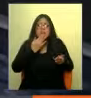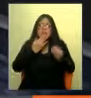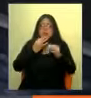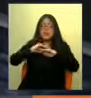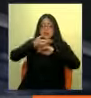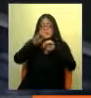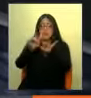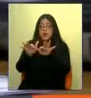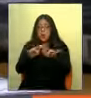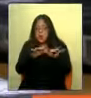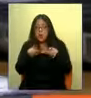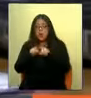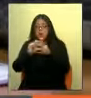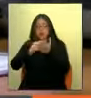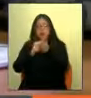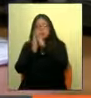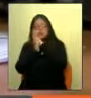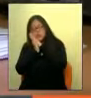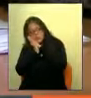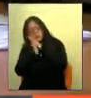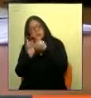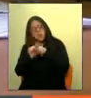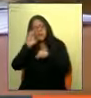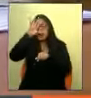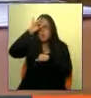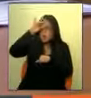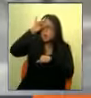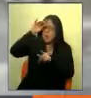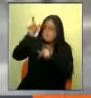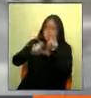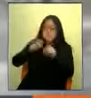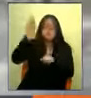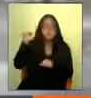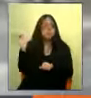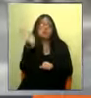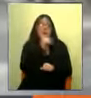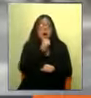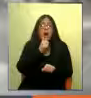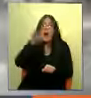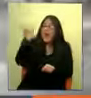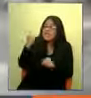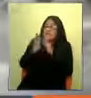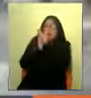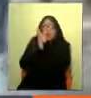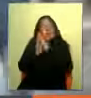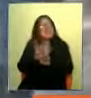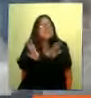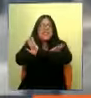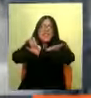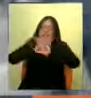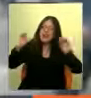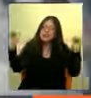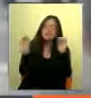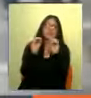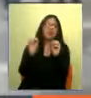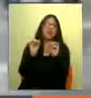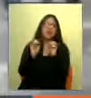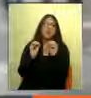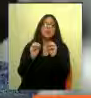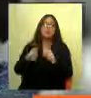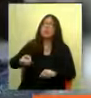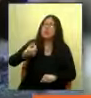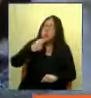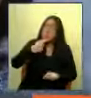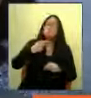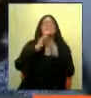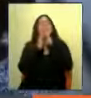y los problemas para dormir han desencadenado migrañas en quienes no las tenían. Yo no dormía nada, entonces me dio remedios para